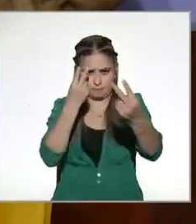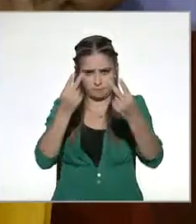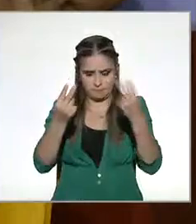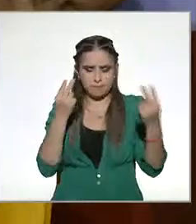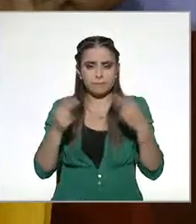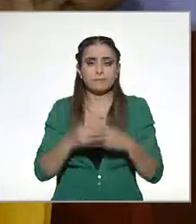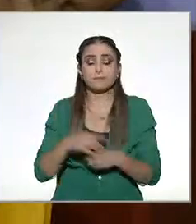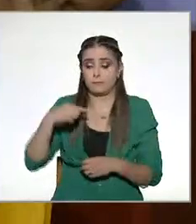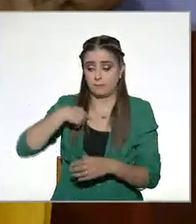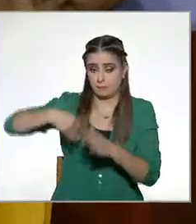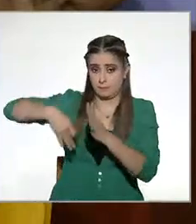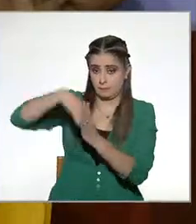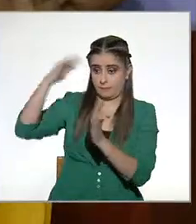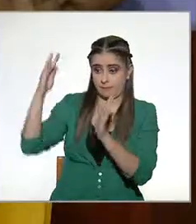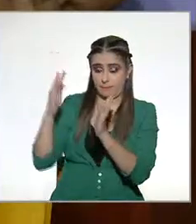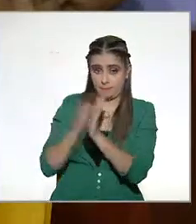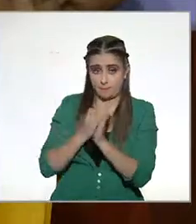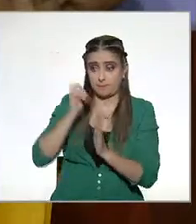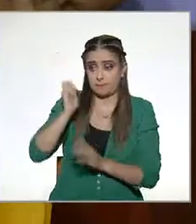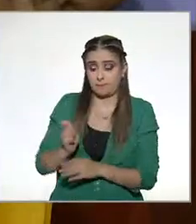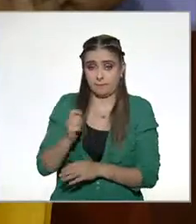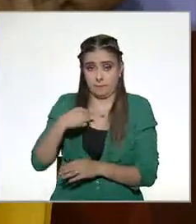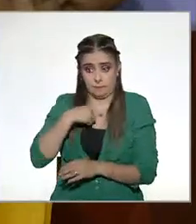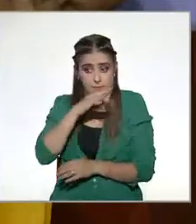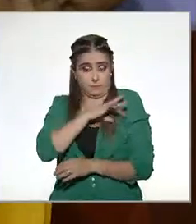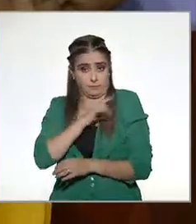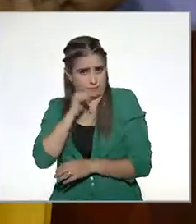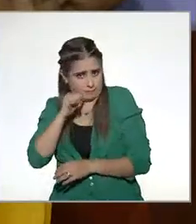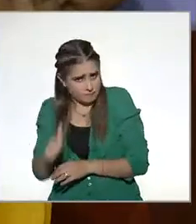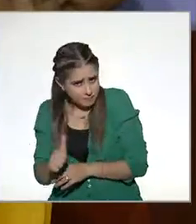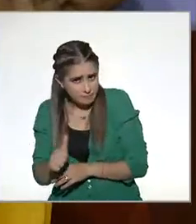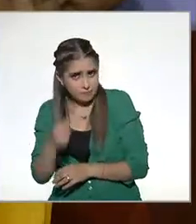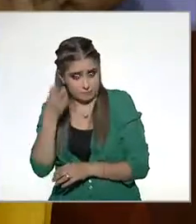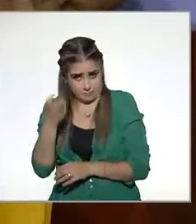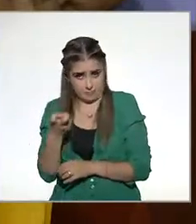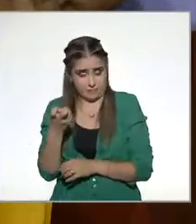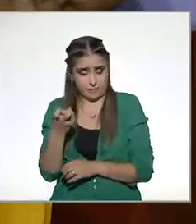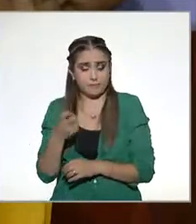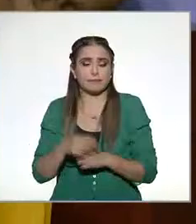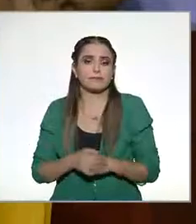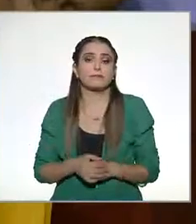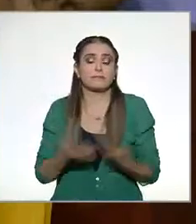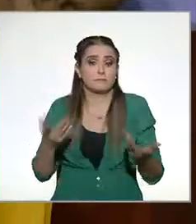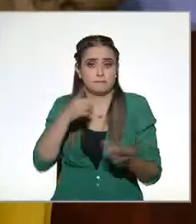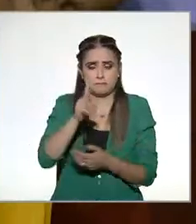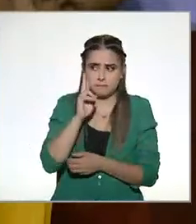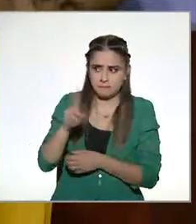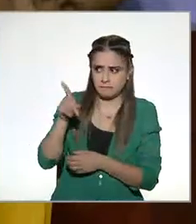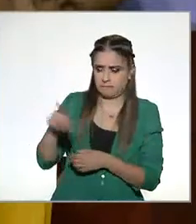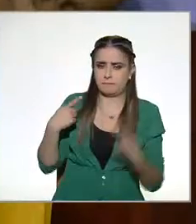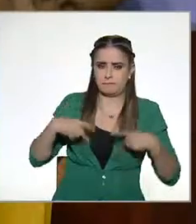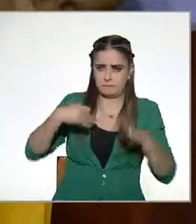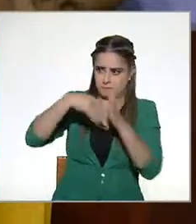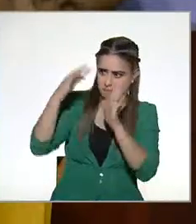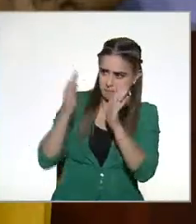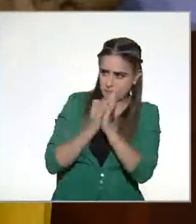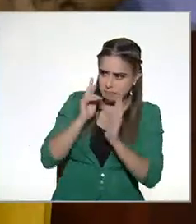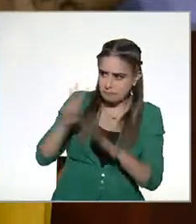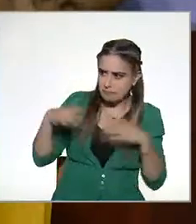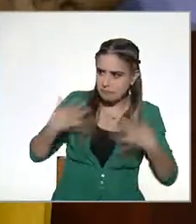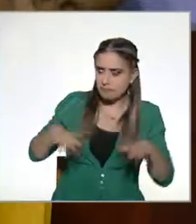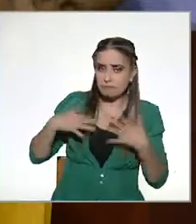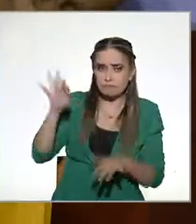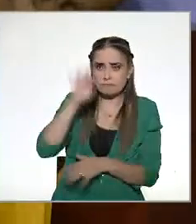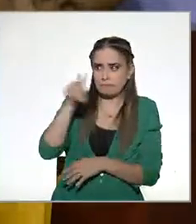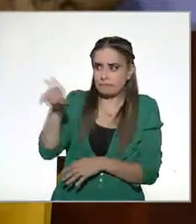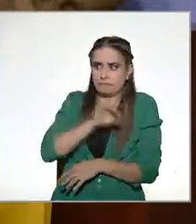ser, ¿ser valiente implica no tener miedo? Muchas veces pensamos que cuando vemos a una persona que es valiente es porque no tiene miedo, porque